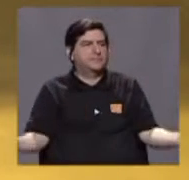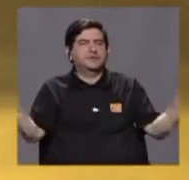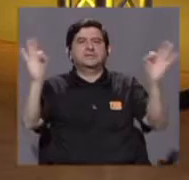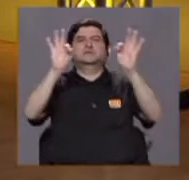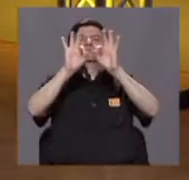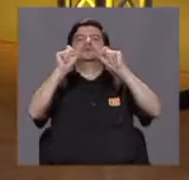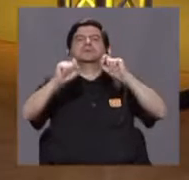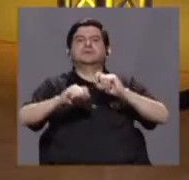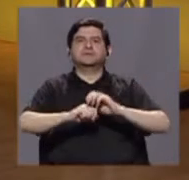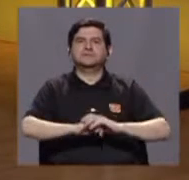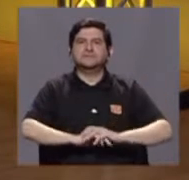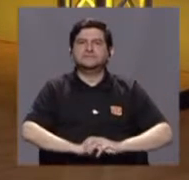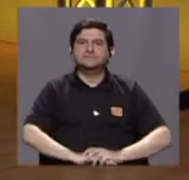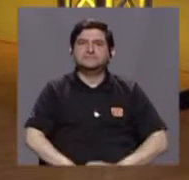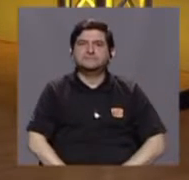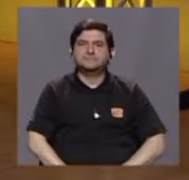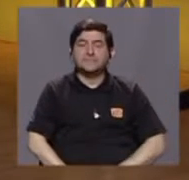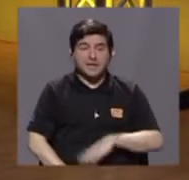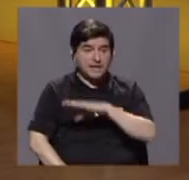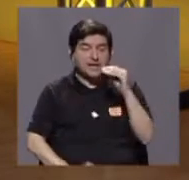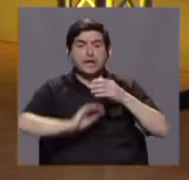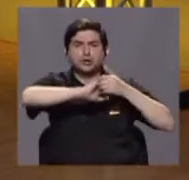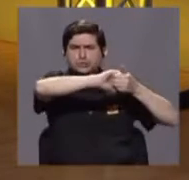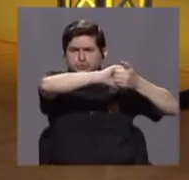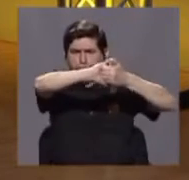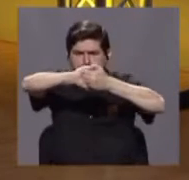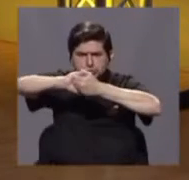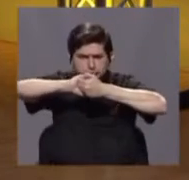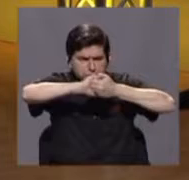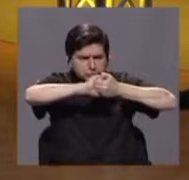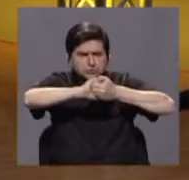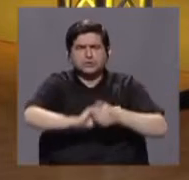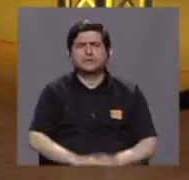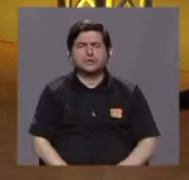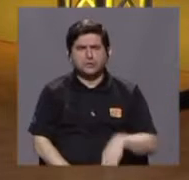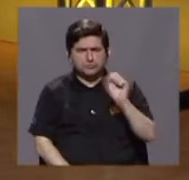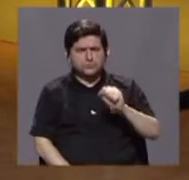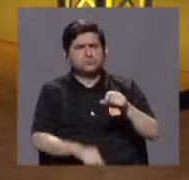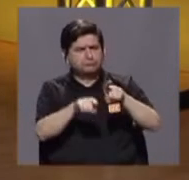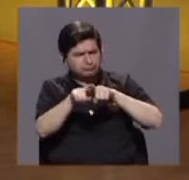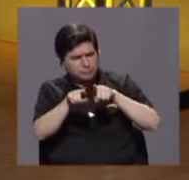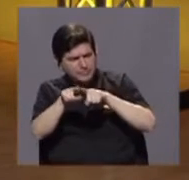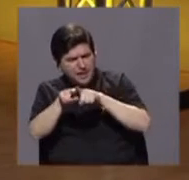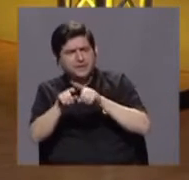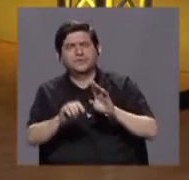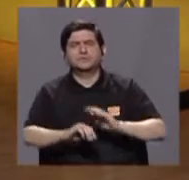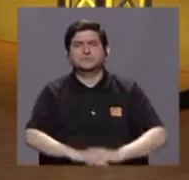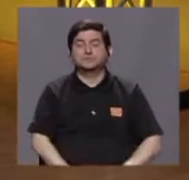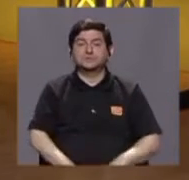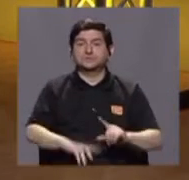importante y solidario y fraterno. Pero bueno,